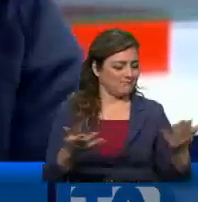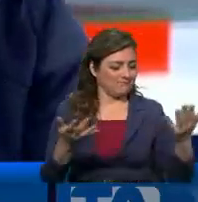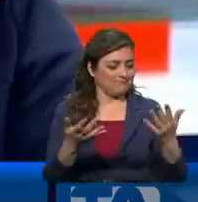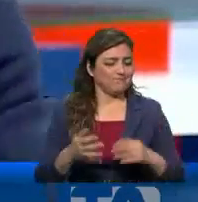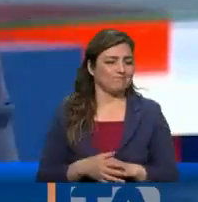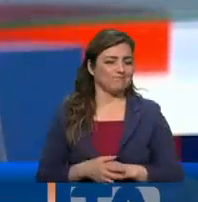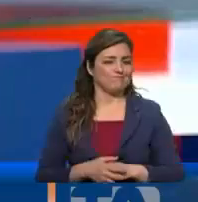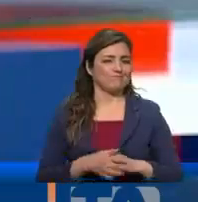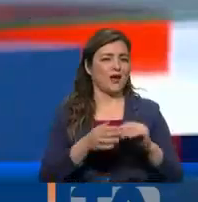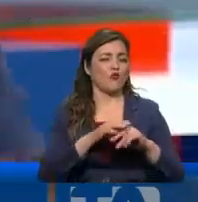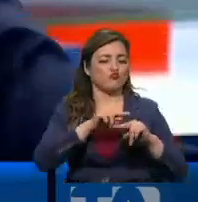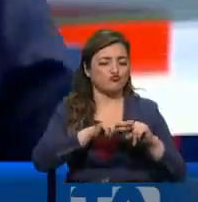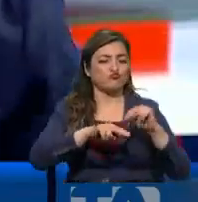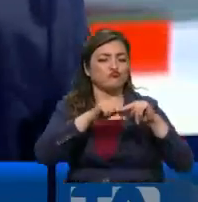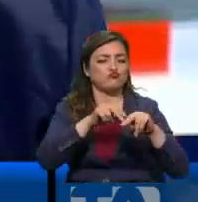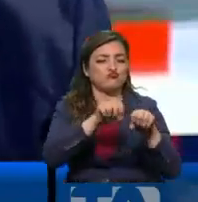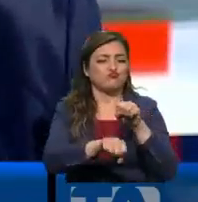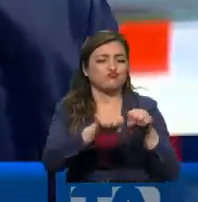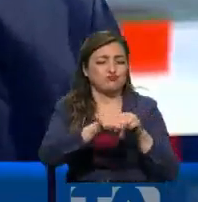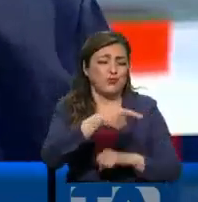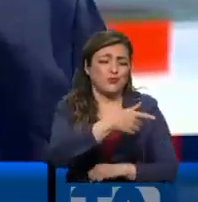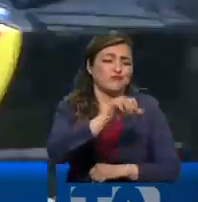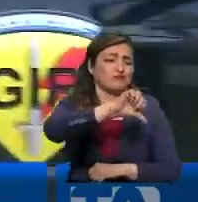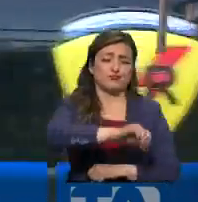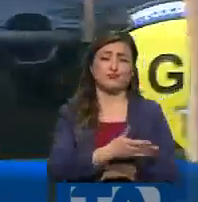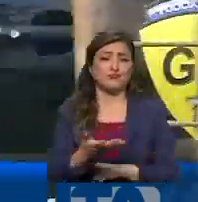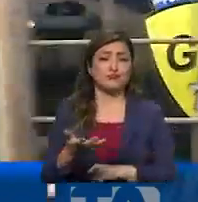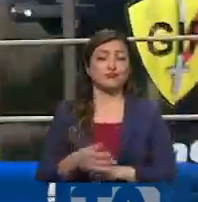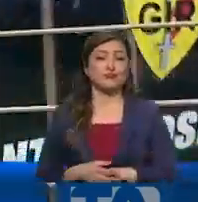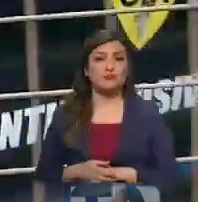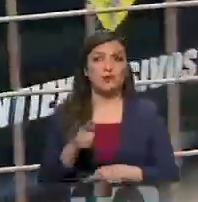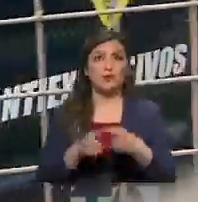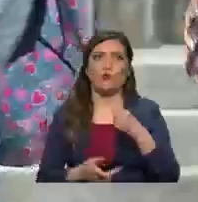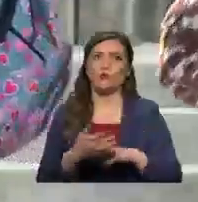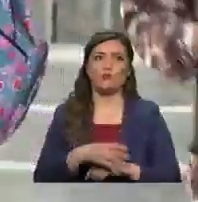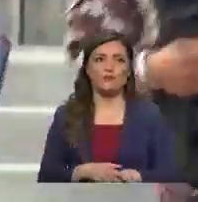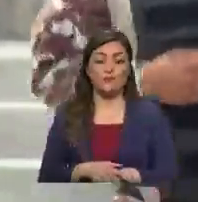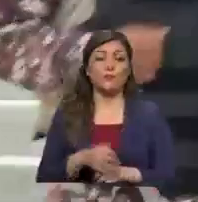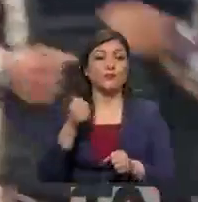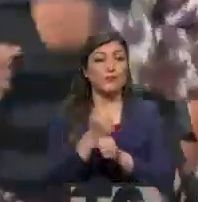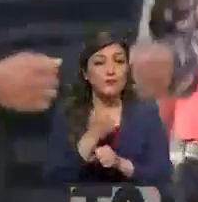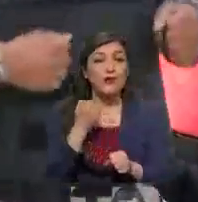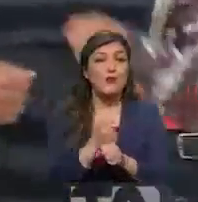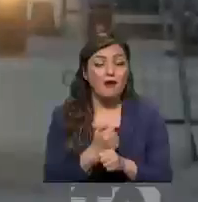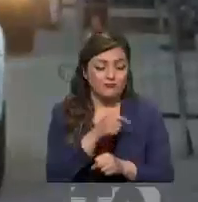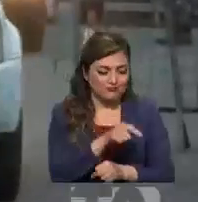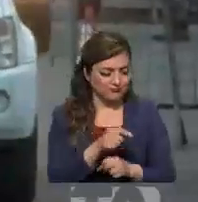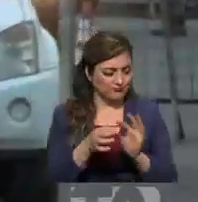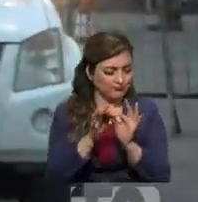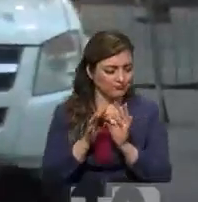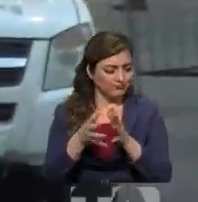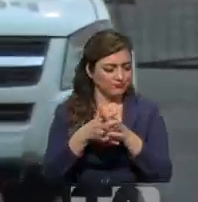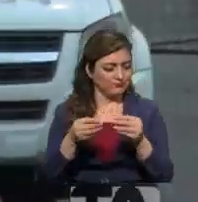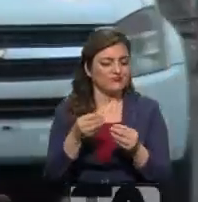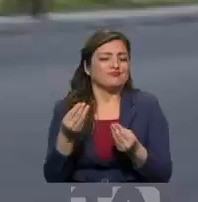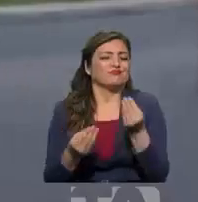de reconstruir lo que ya está podrido, lo que no existe. Pero no se puede. Hay que trabajar con lo que hay, admite, y empezar